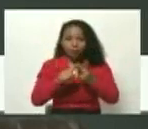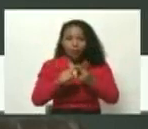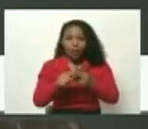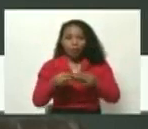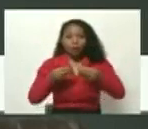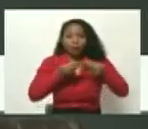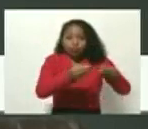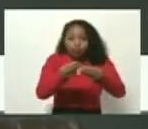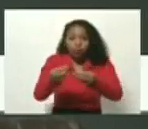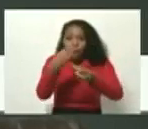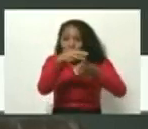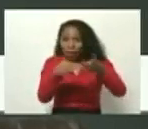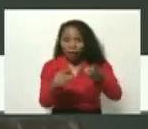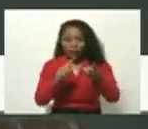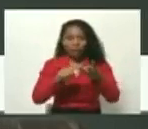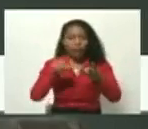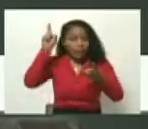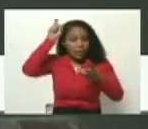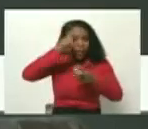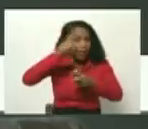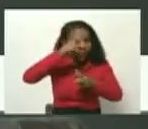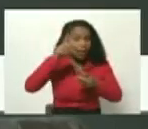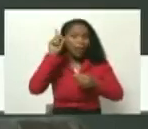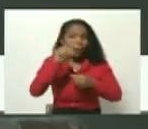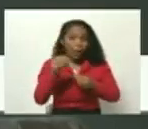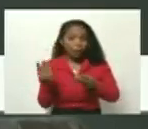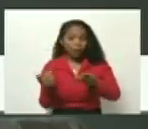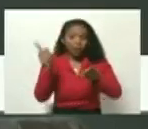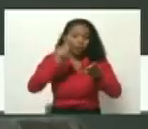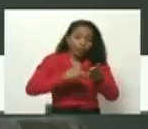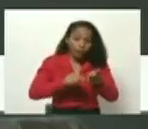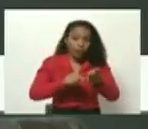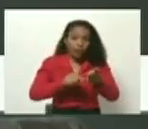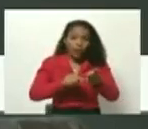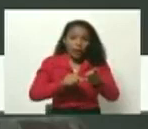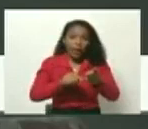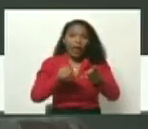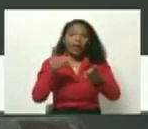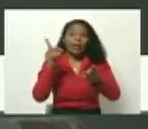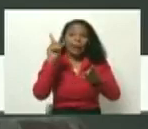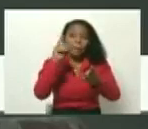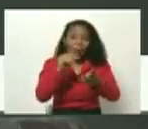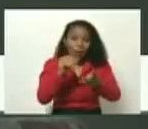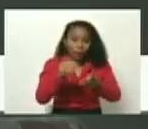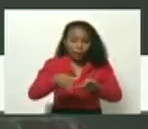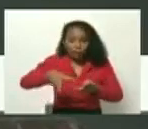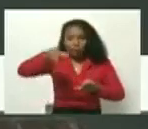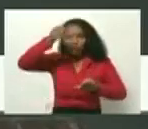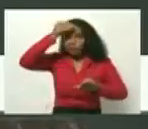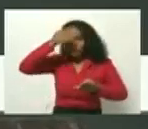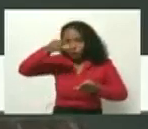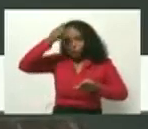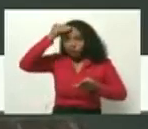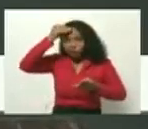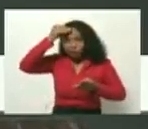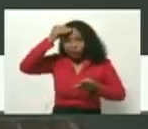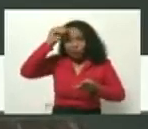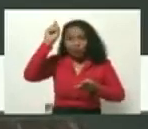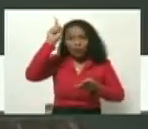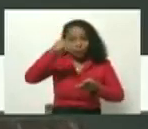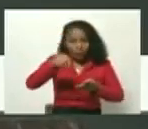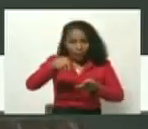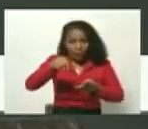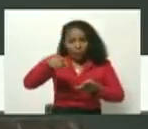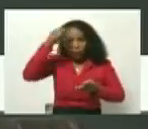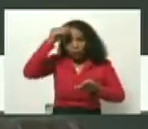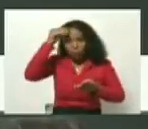equipar, adiestrar, y ahí viene el y adoctrinar al pueblo a objeto de